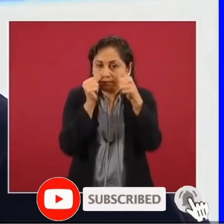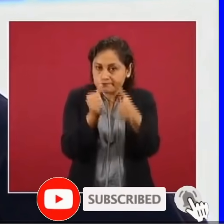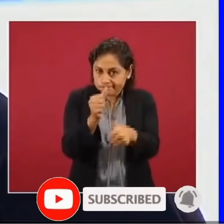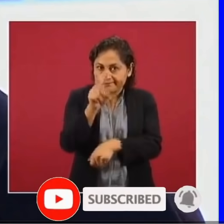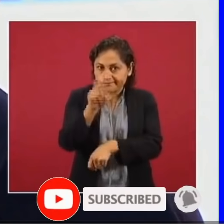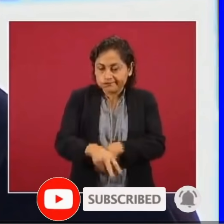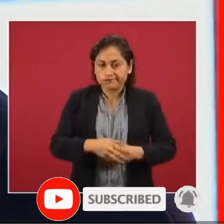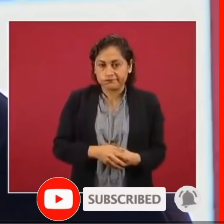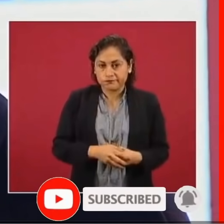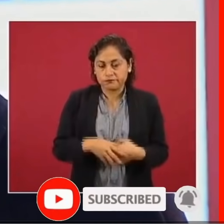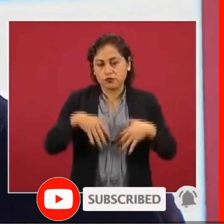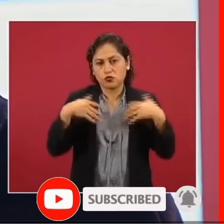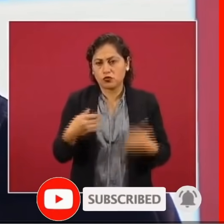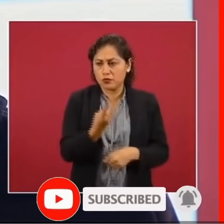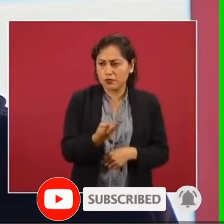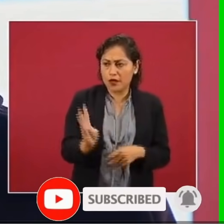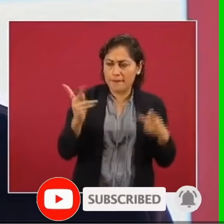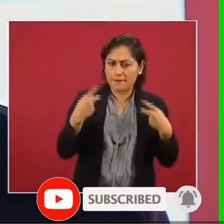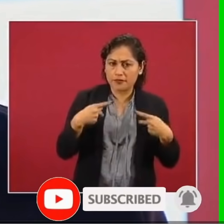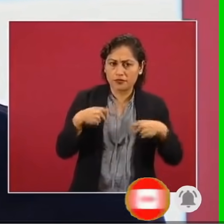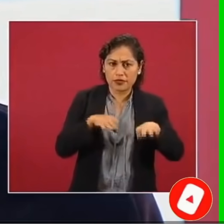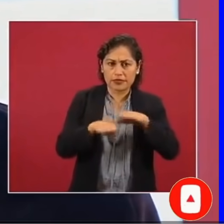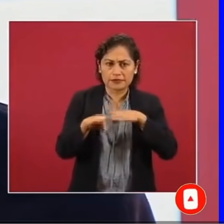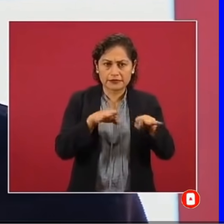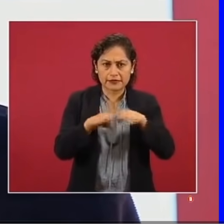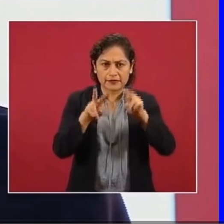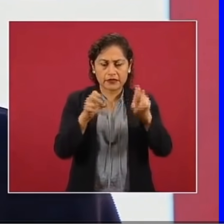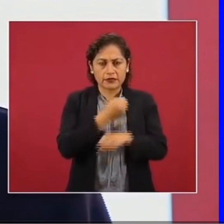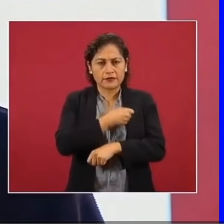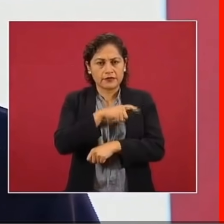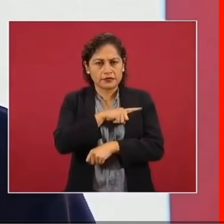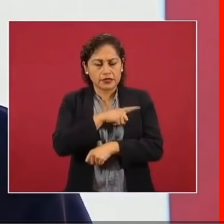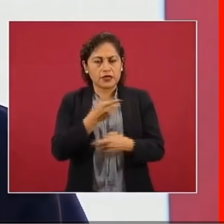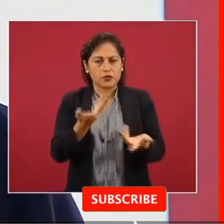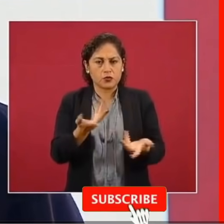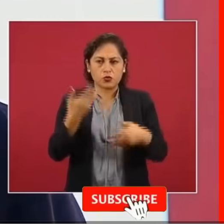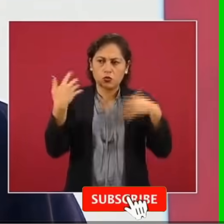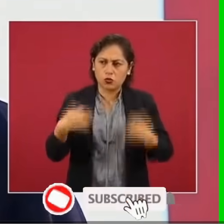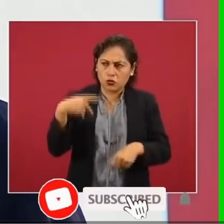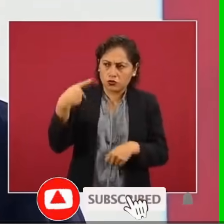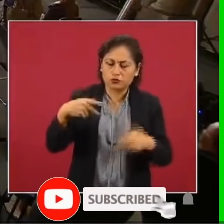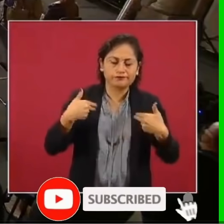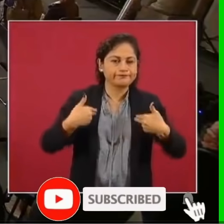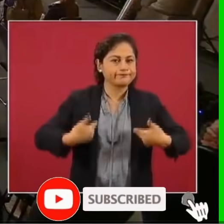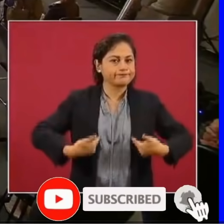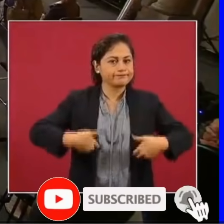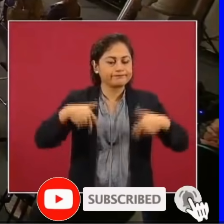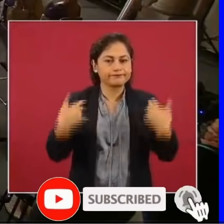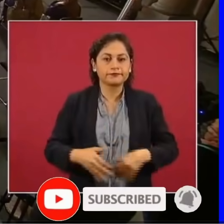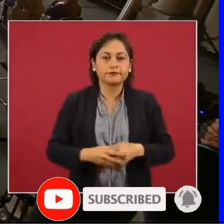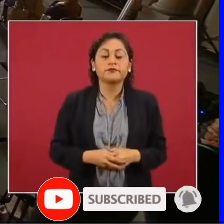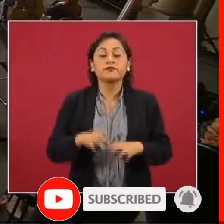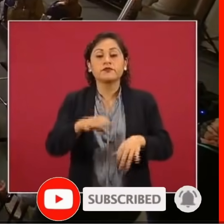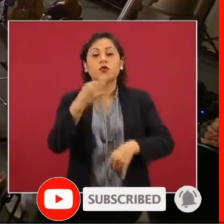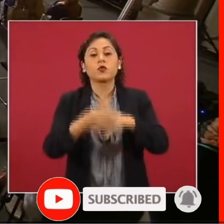gran labor de los trabajadores de la salud, del humanismo de los trabajadores de la salud. Y una segunda pregunta, señor